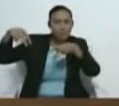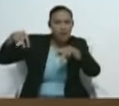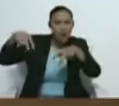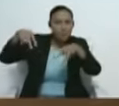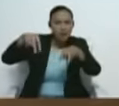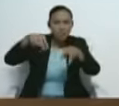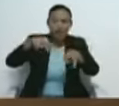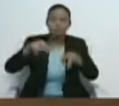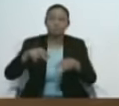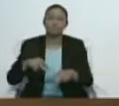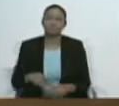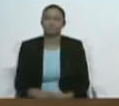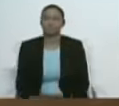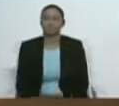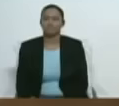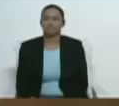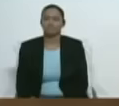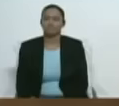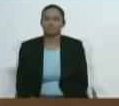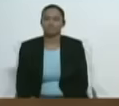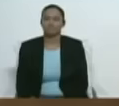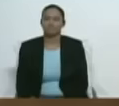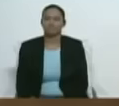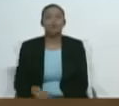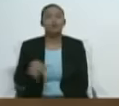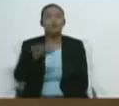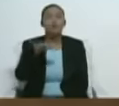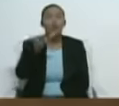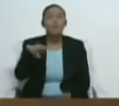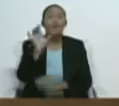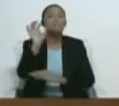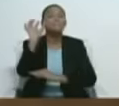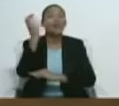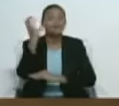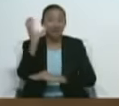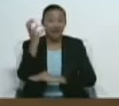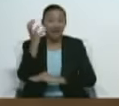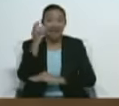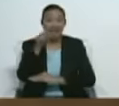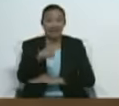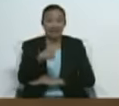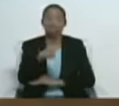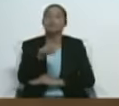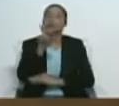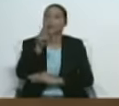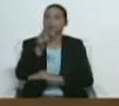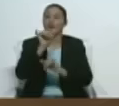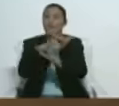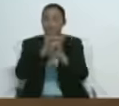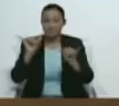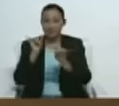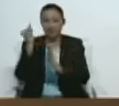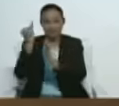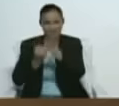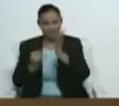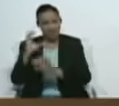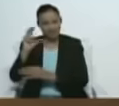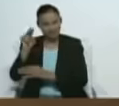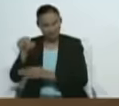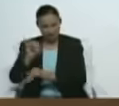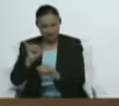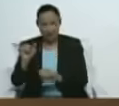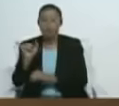los hechos ocurrieron en los alrededores de la plaza Diego Ibarra donde el presidente daría un discurso tras su inscripción en el